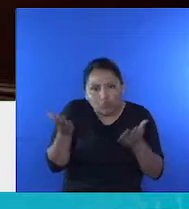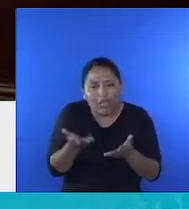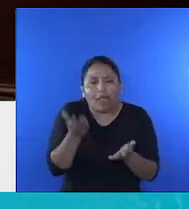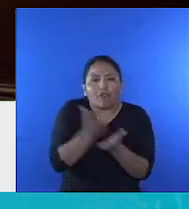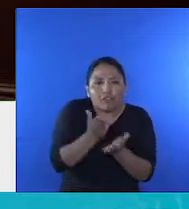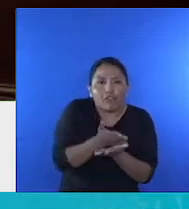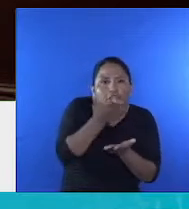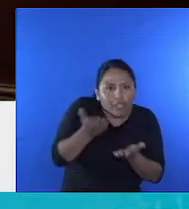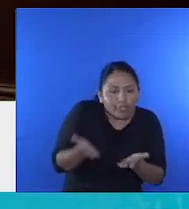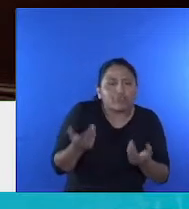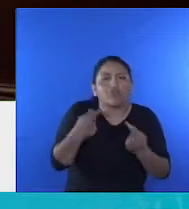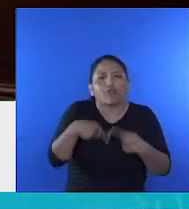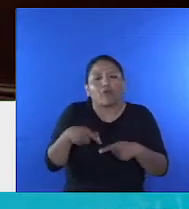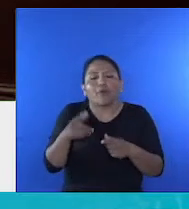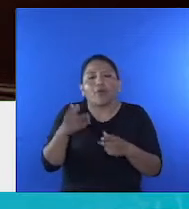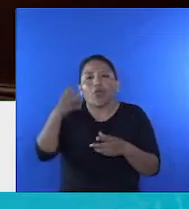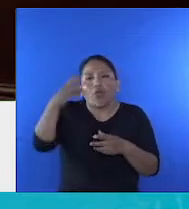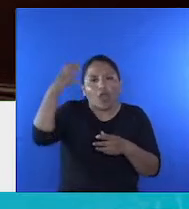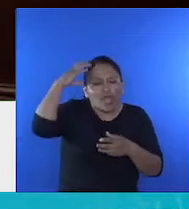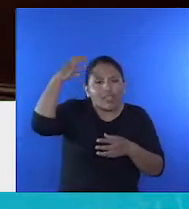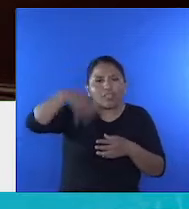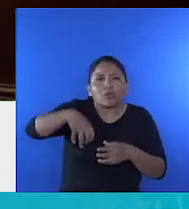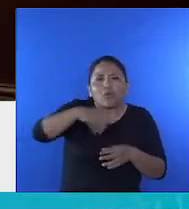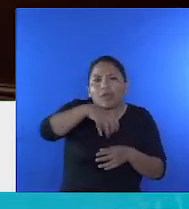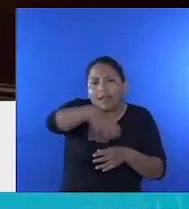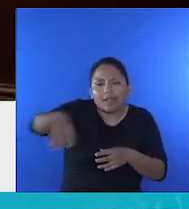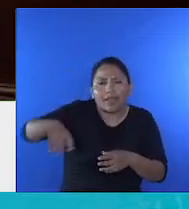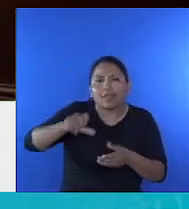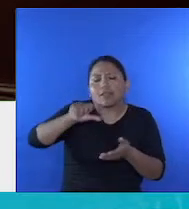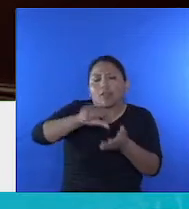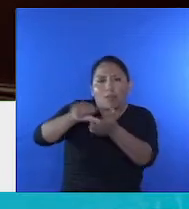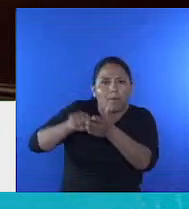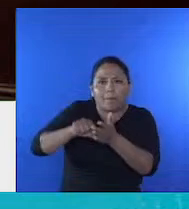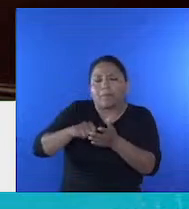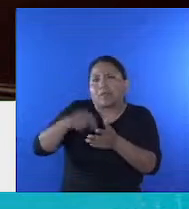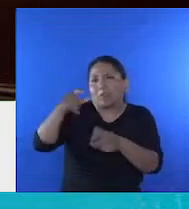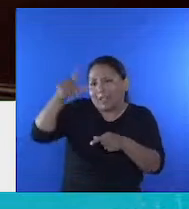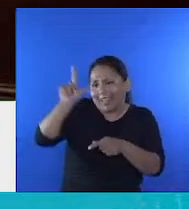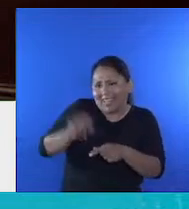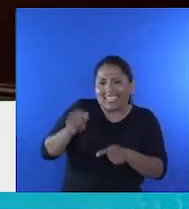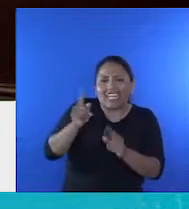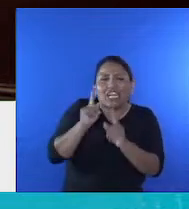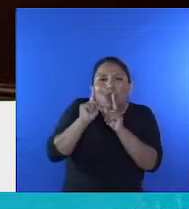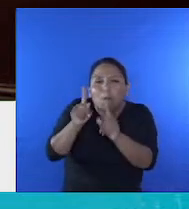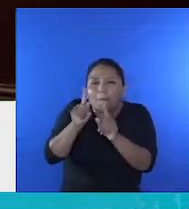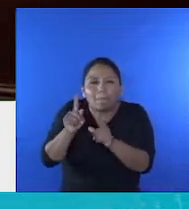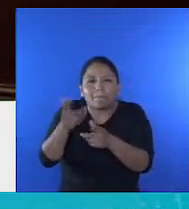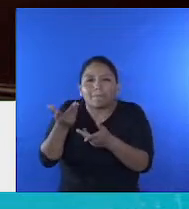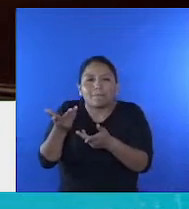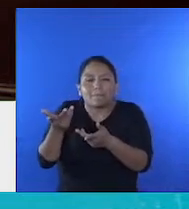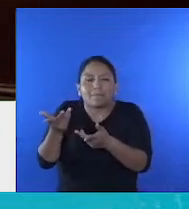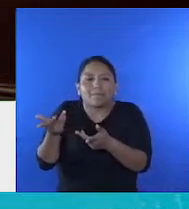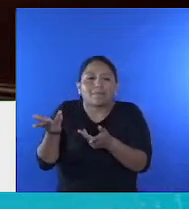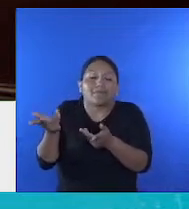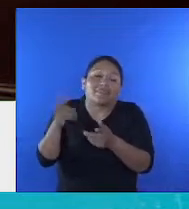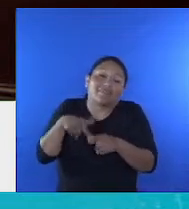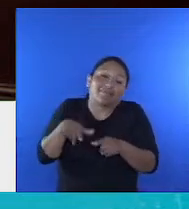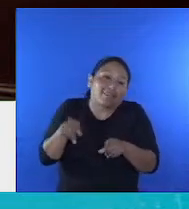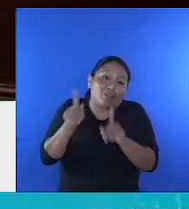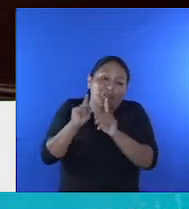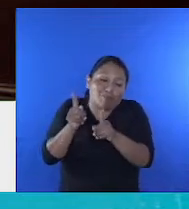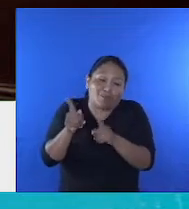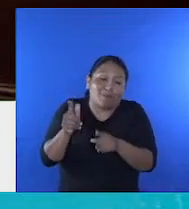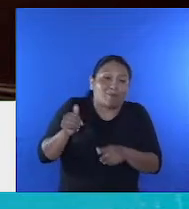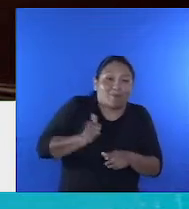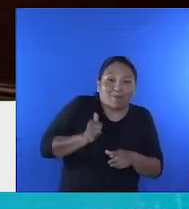habían empezado a circular por los tribunales de todo el país los genocidas que eran los mismos que habían combatido